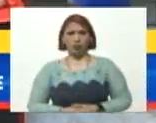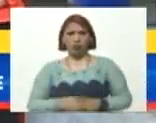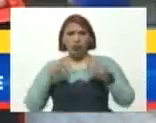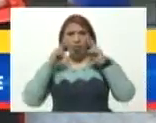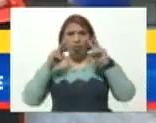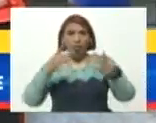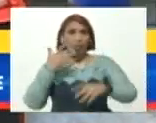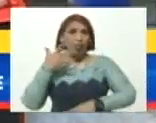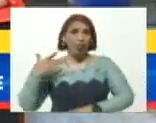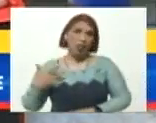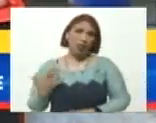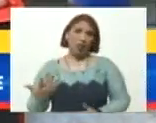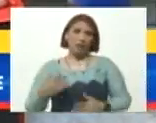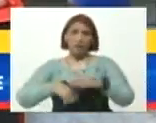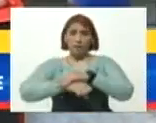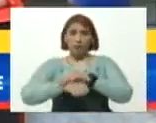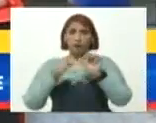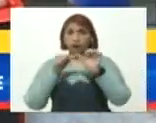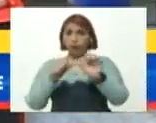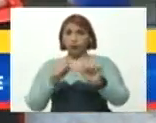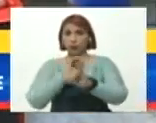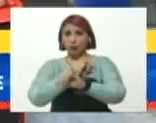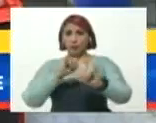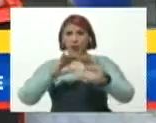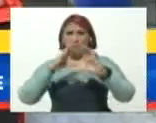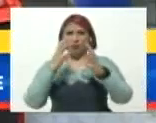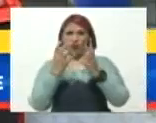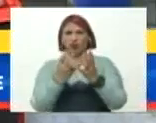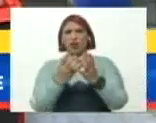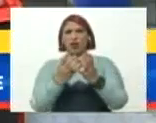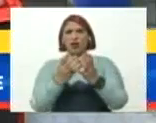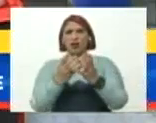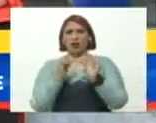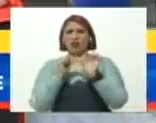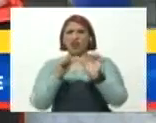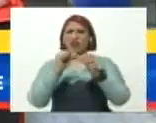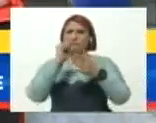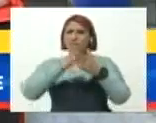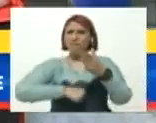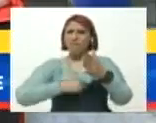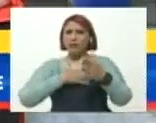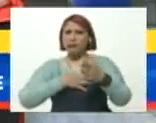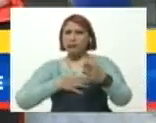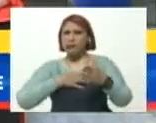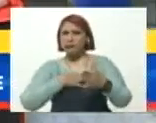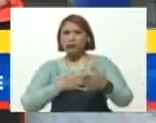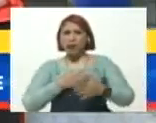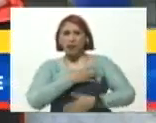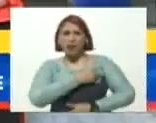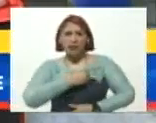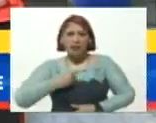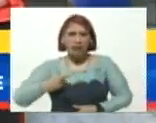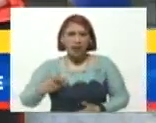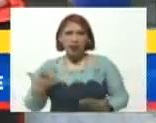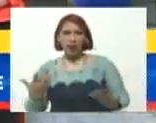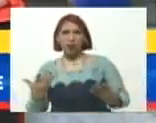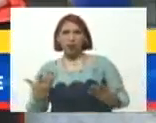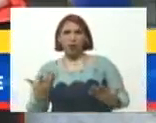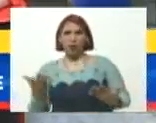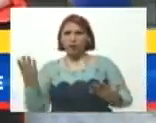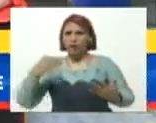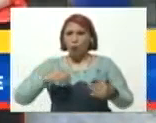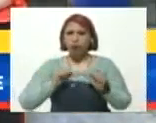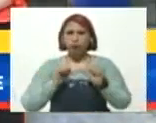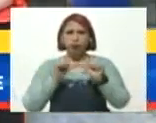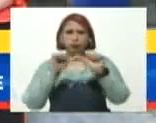fútbol, le queda, cuando termina el Mundial de Fútbol, le queda como un vacío, como el deseo de que hubiera continuado